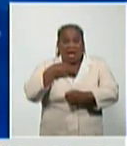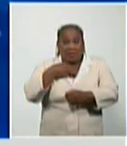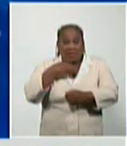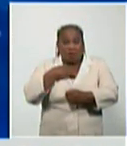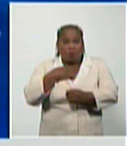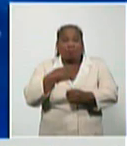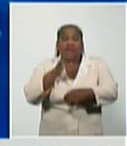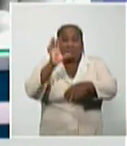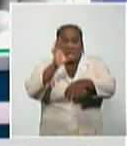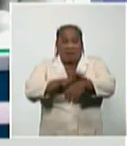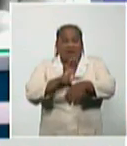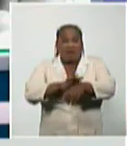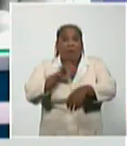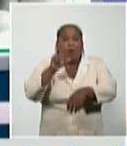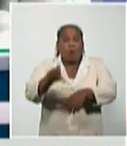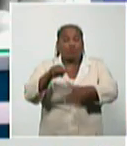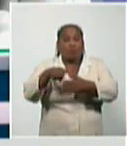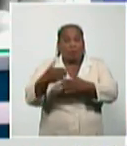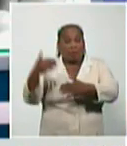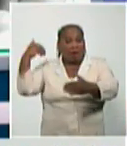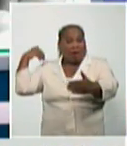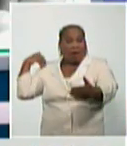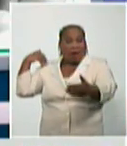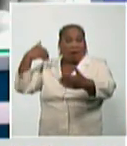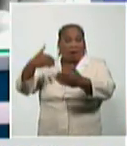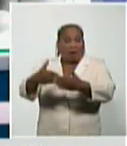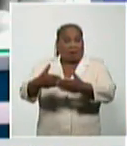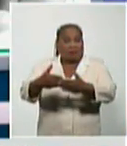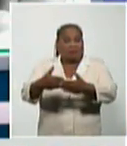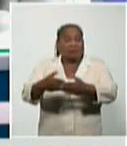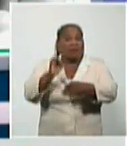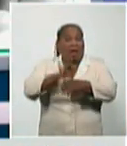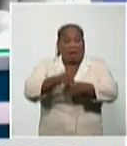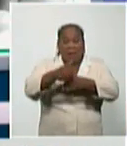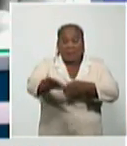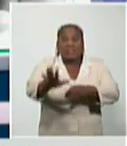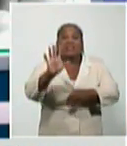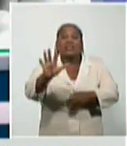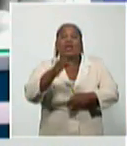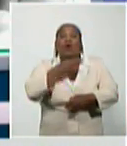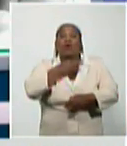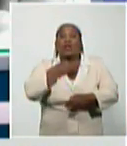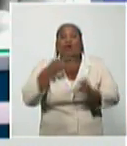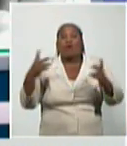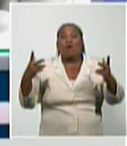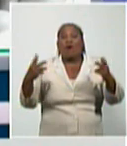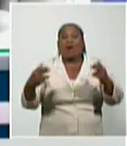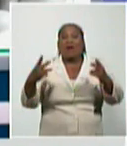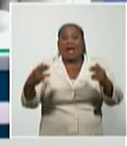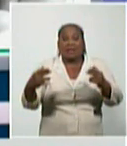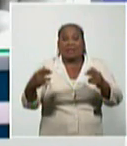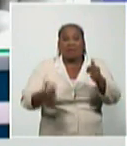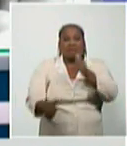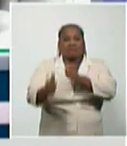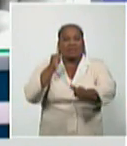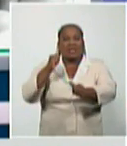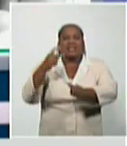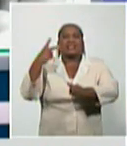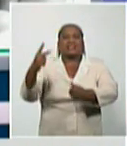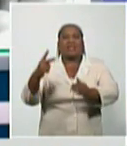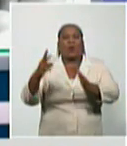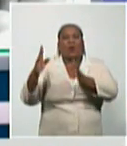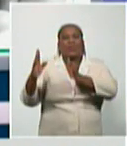últimas jornadas, y es que a partir de este 5 de enero, Cárdenas retrocedió a la segunda fase de la etapa